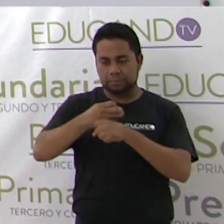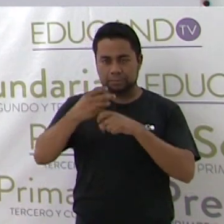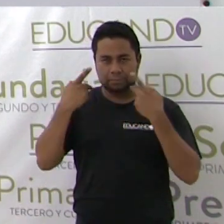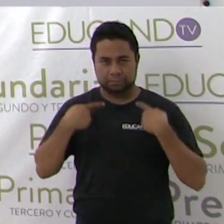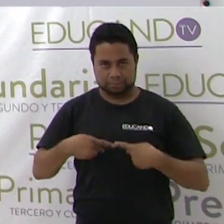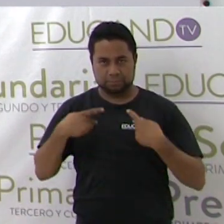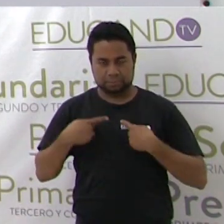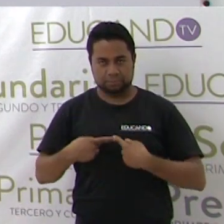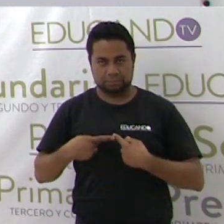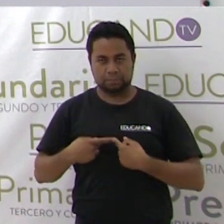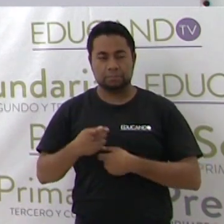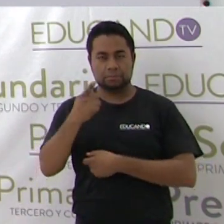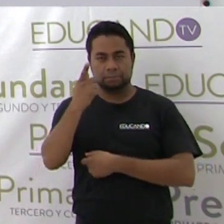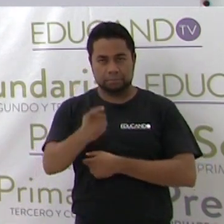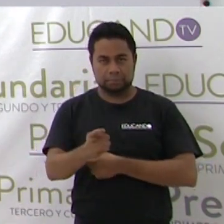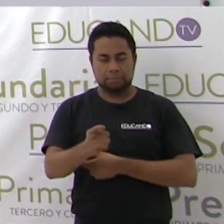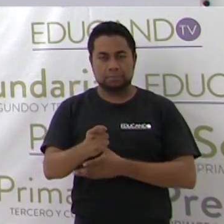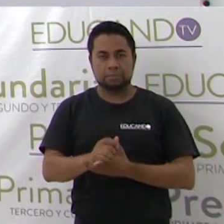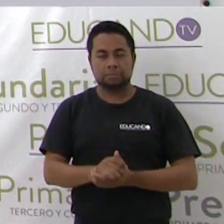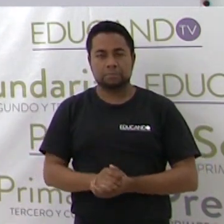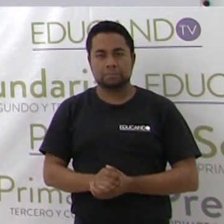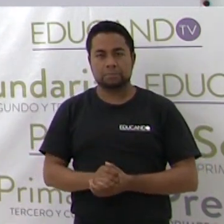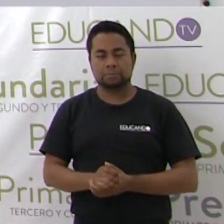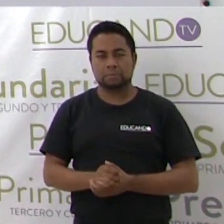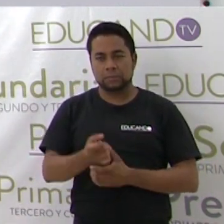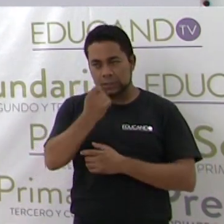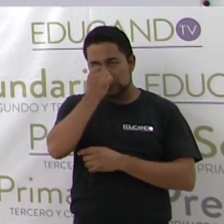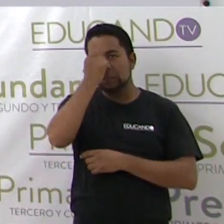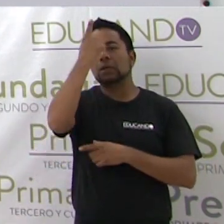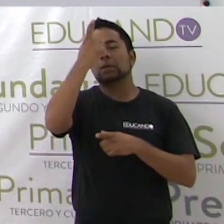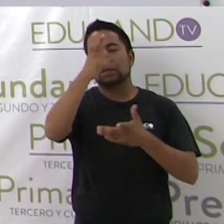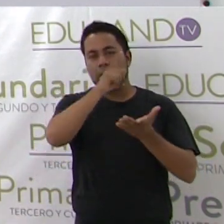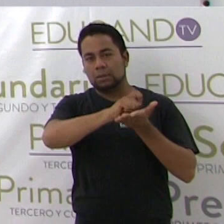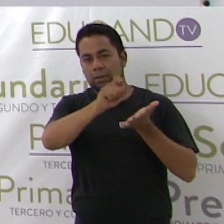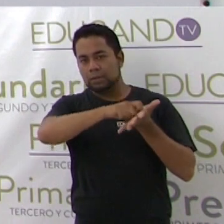persona, que es de quién se habla.